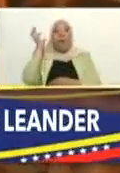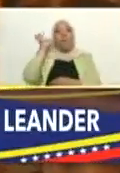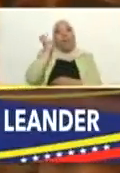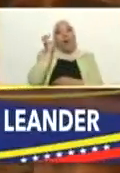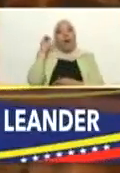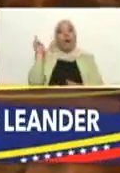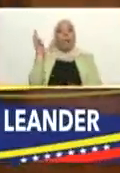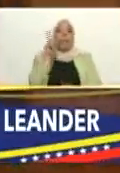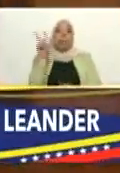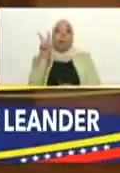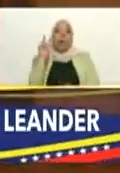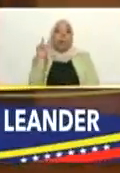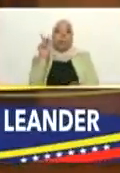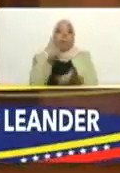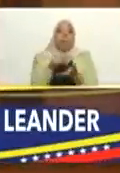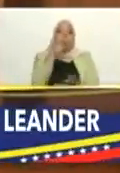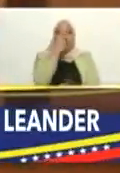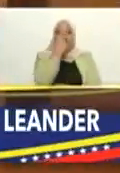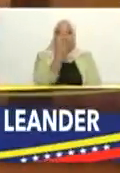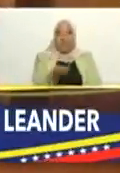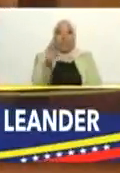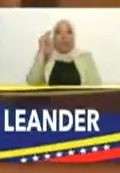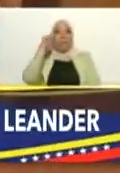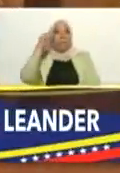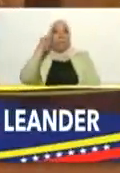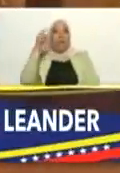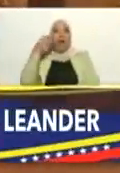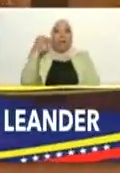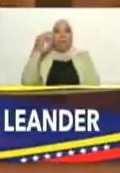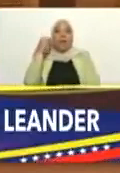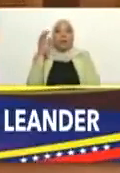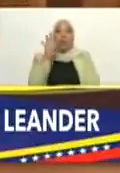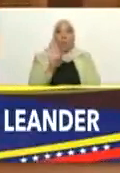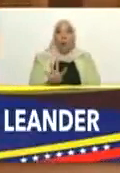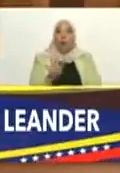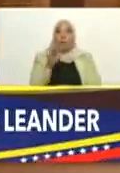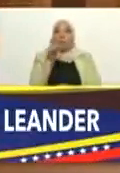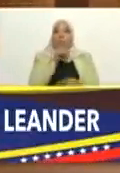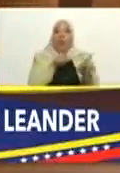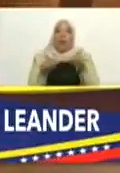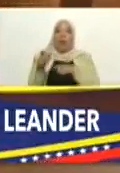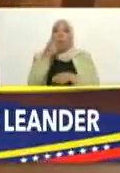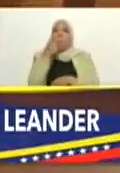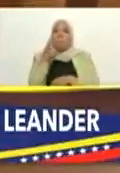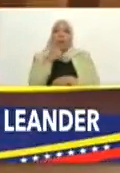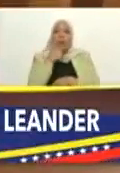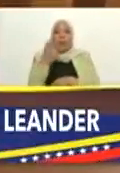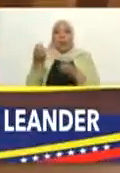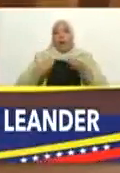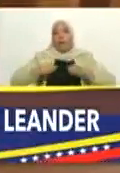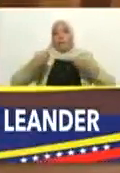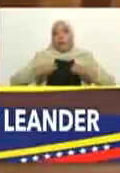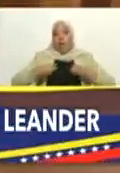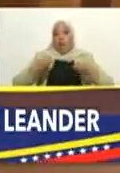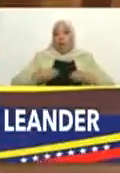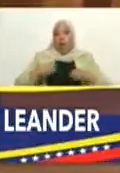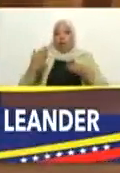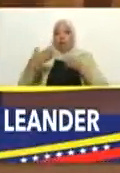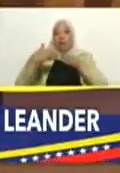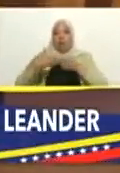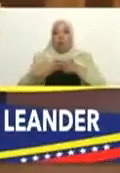experiencia. Queremos que esto sea una experiencia durante sus 4 pisos. En el primer piso queremos recrear lo que es la vida dentro del barco, la